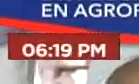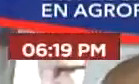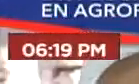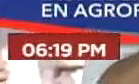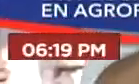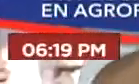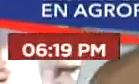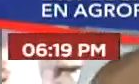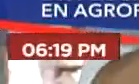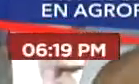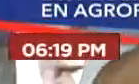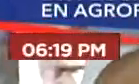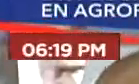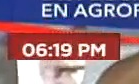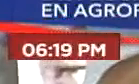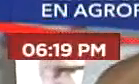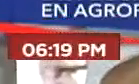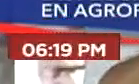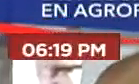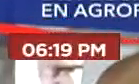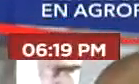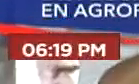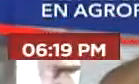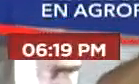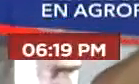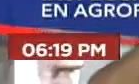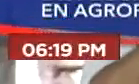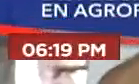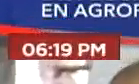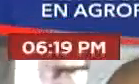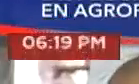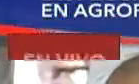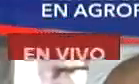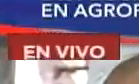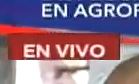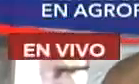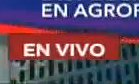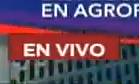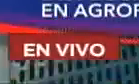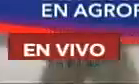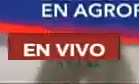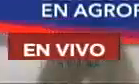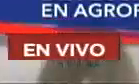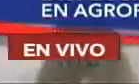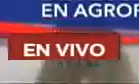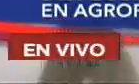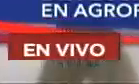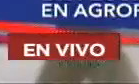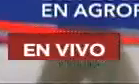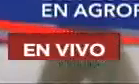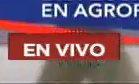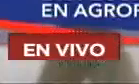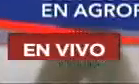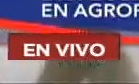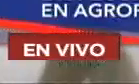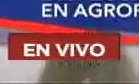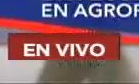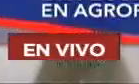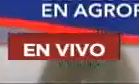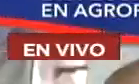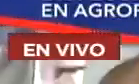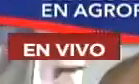café y, por supuesto, una producción pecuaria como la que usted está viendo acá, que viene en franco crecimiento, sostenido gracias